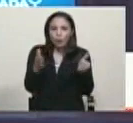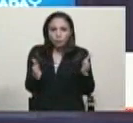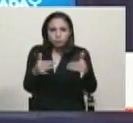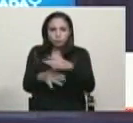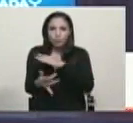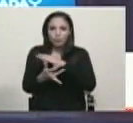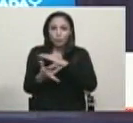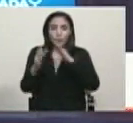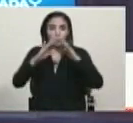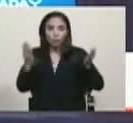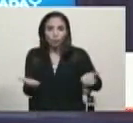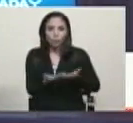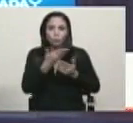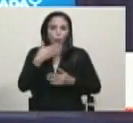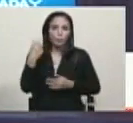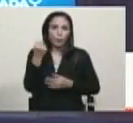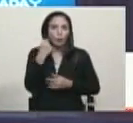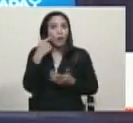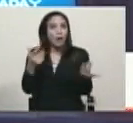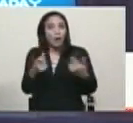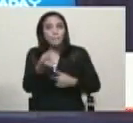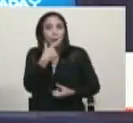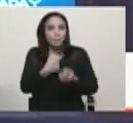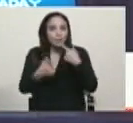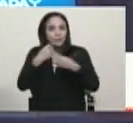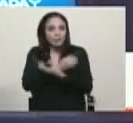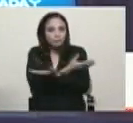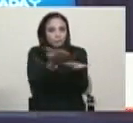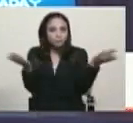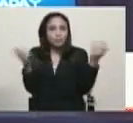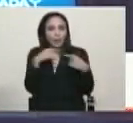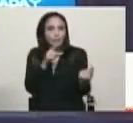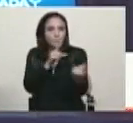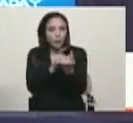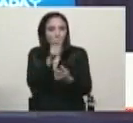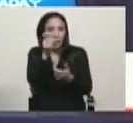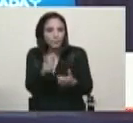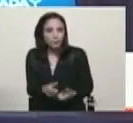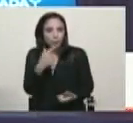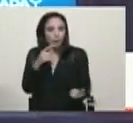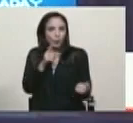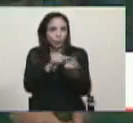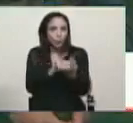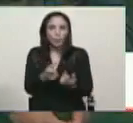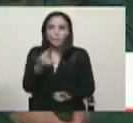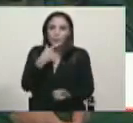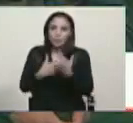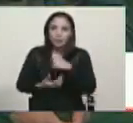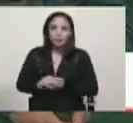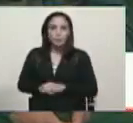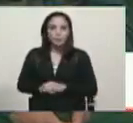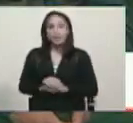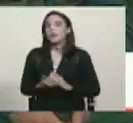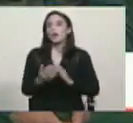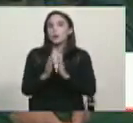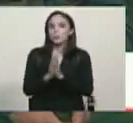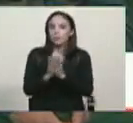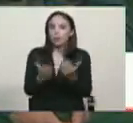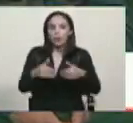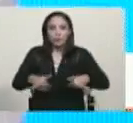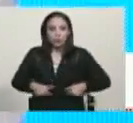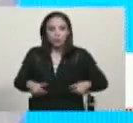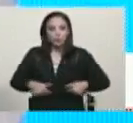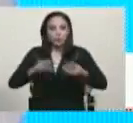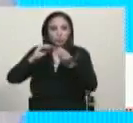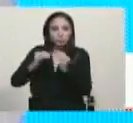mundo, el esfuerzo porque el medicamento llegue al paciente que es atendido, el esfuerzo por que las